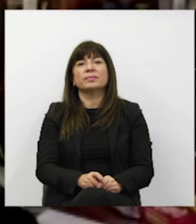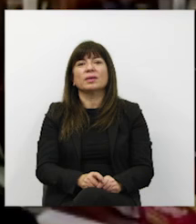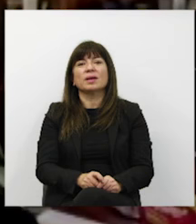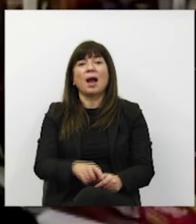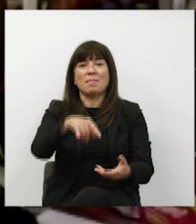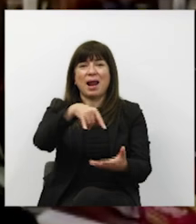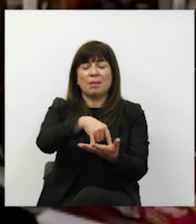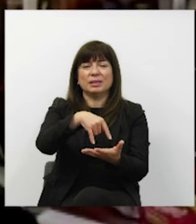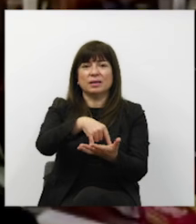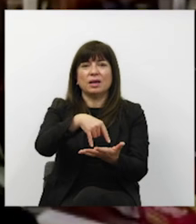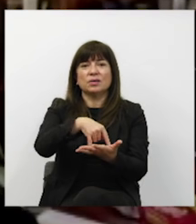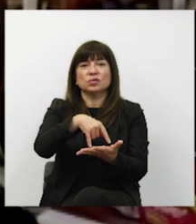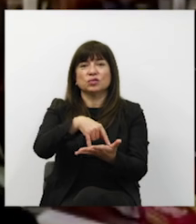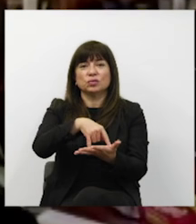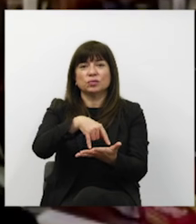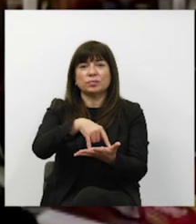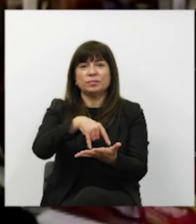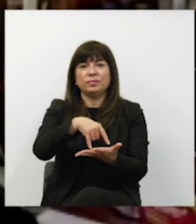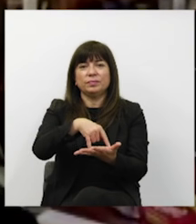parlamentarios,